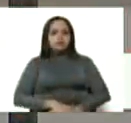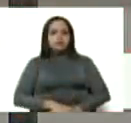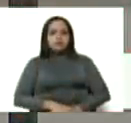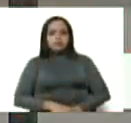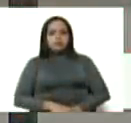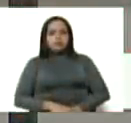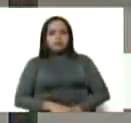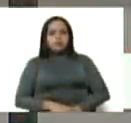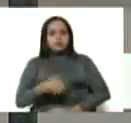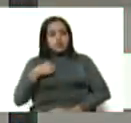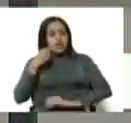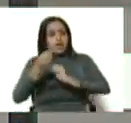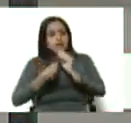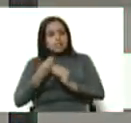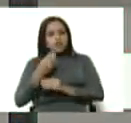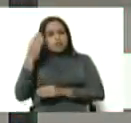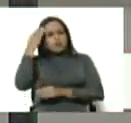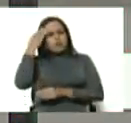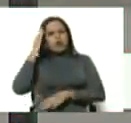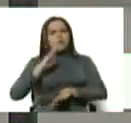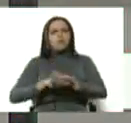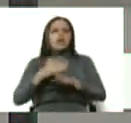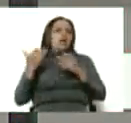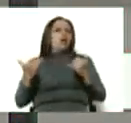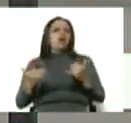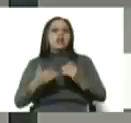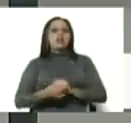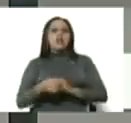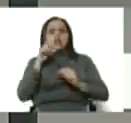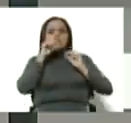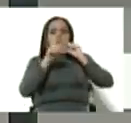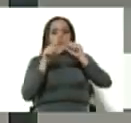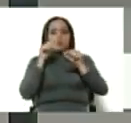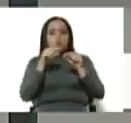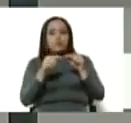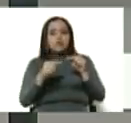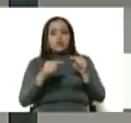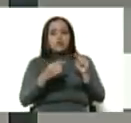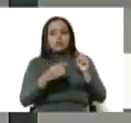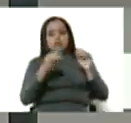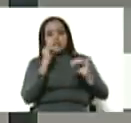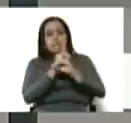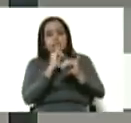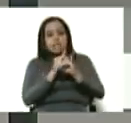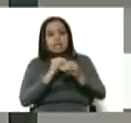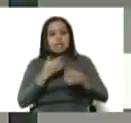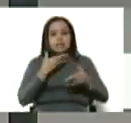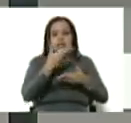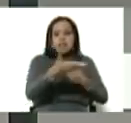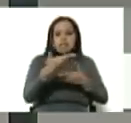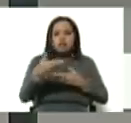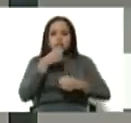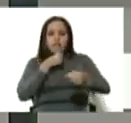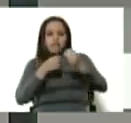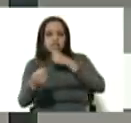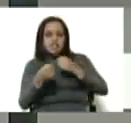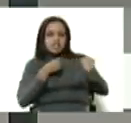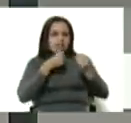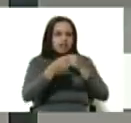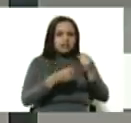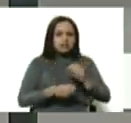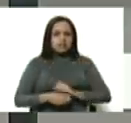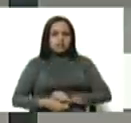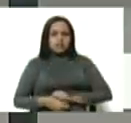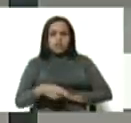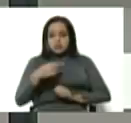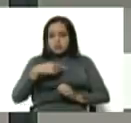Estoy haciendo memoria porque hoy la señora tiene una parranda de tweets en sus redes sociales, dando entrevistas aquí, allá, que las vamos